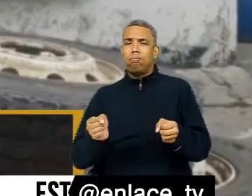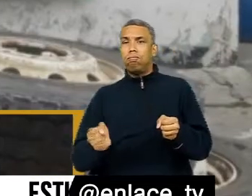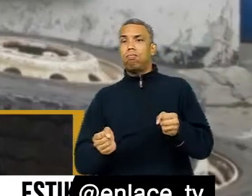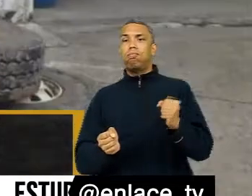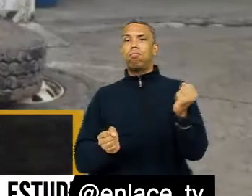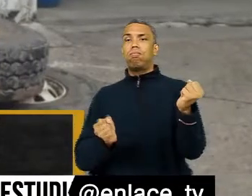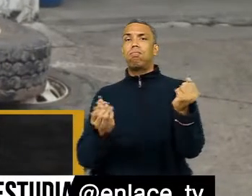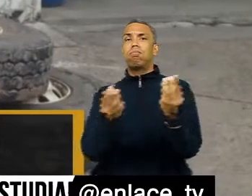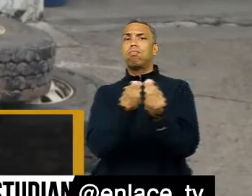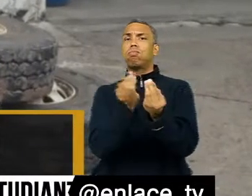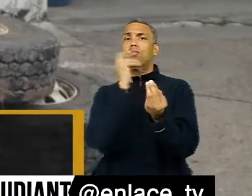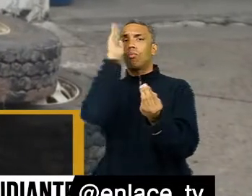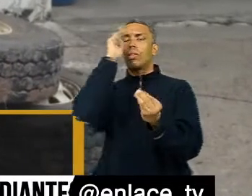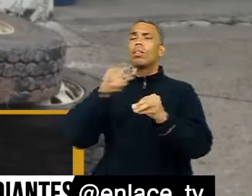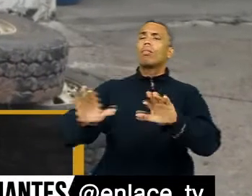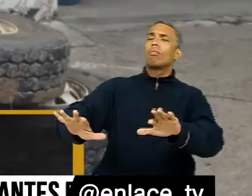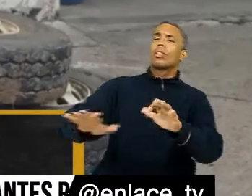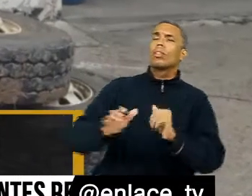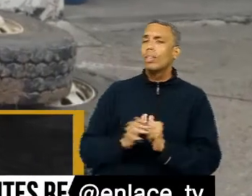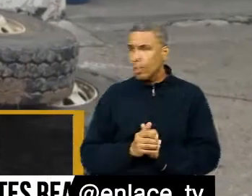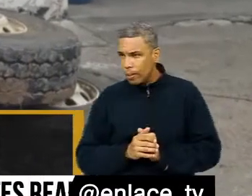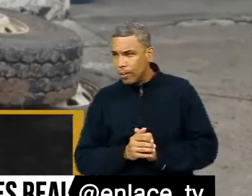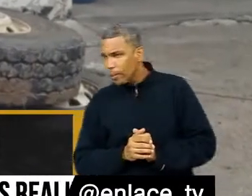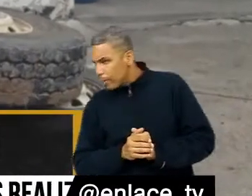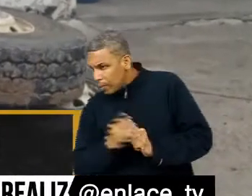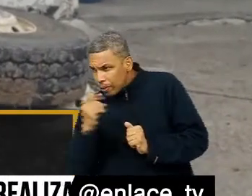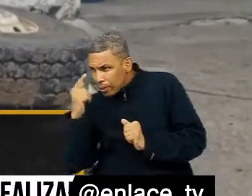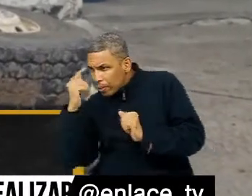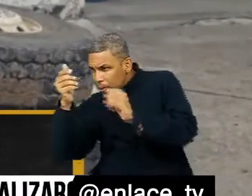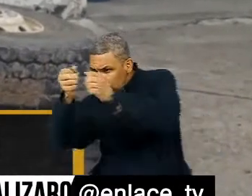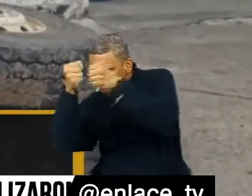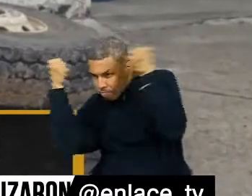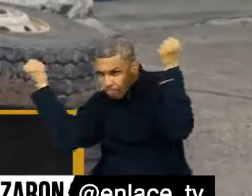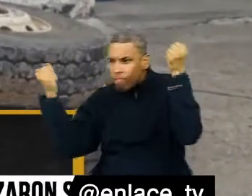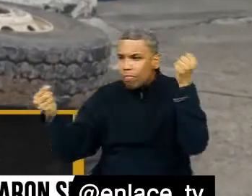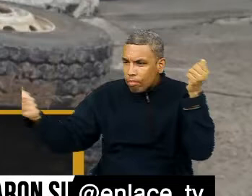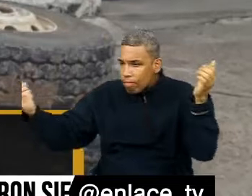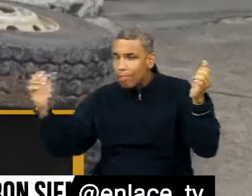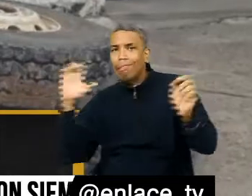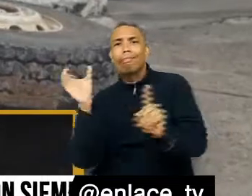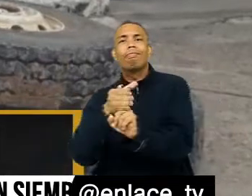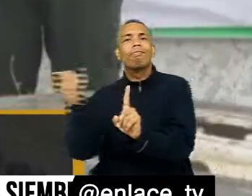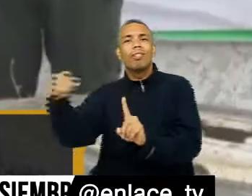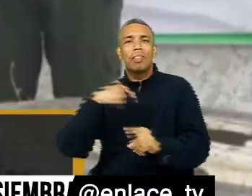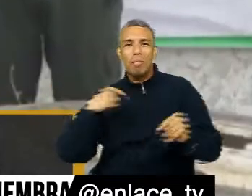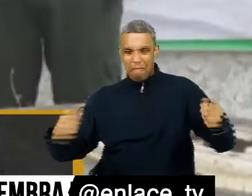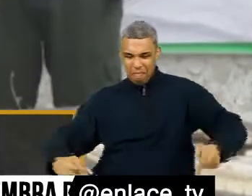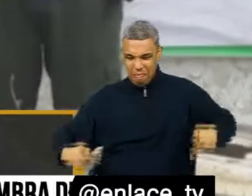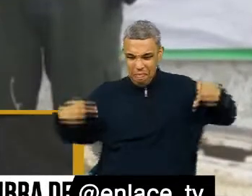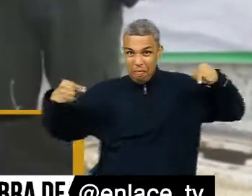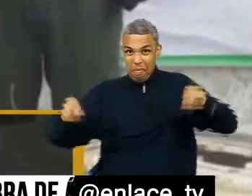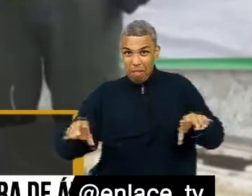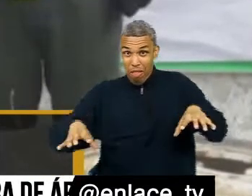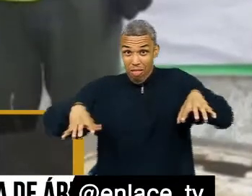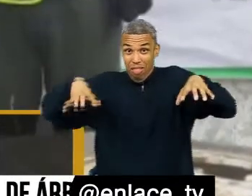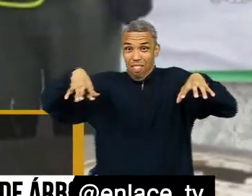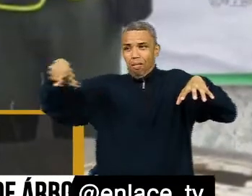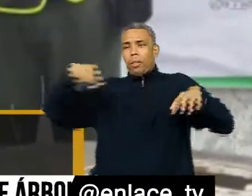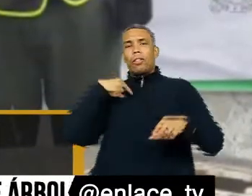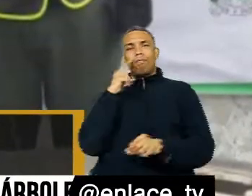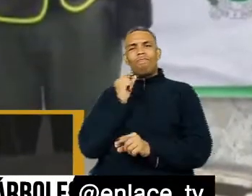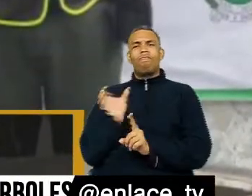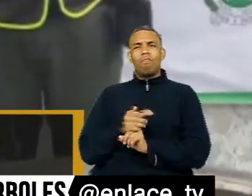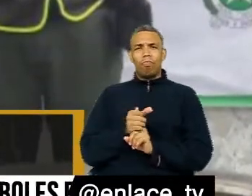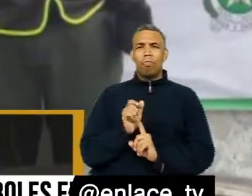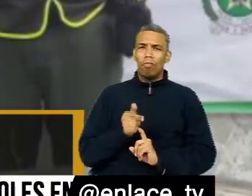tractocamión avaluadas en 6 millones de pesos. Las autoridades procedieron a realizar la diligencia de aprehensión por el delito de receptación. El procedimiento